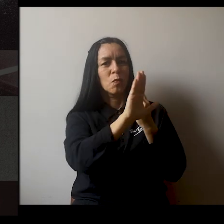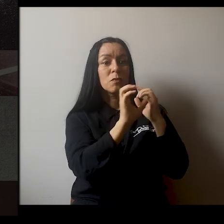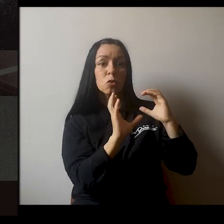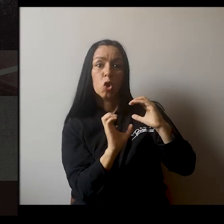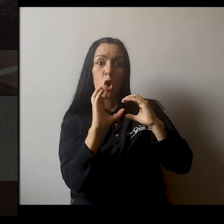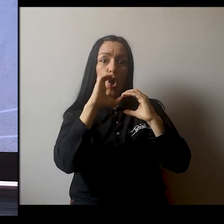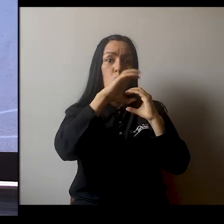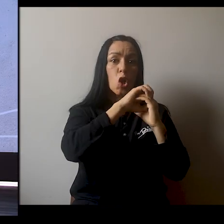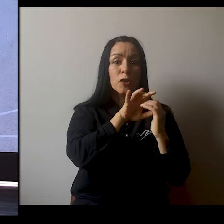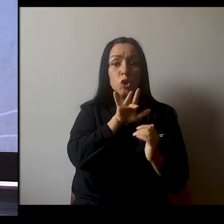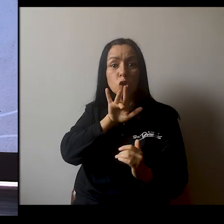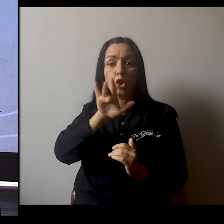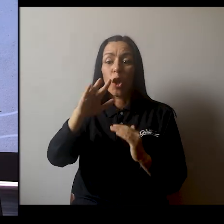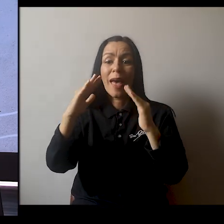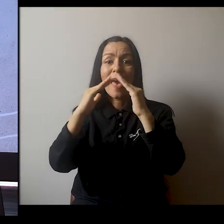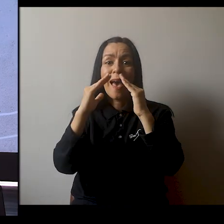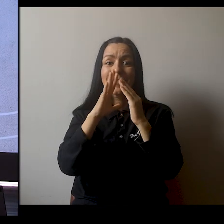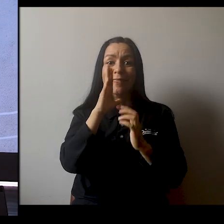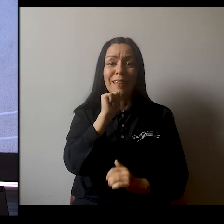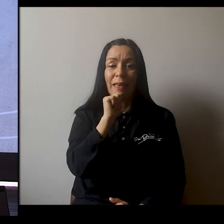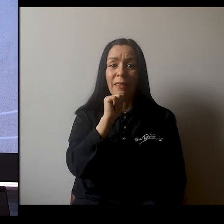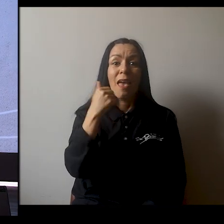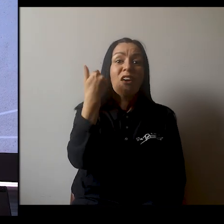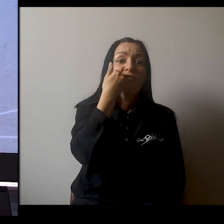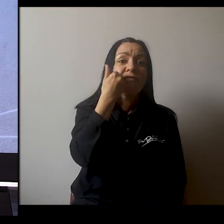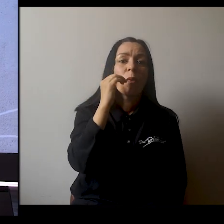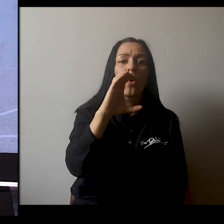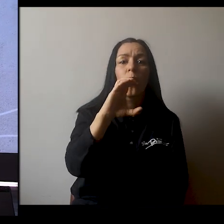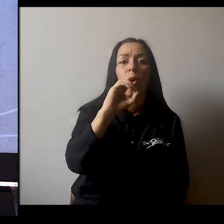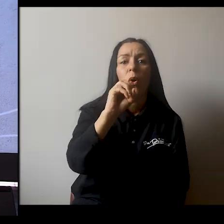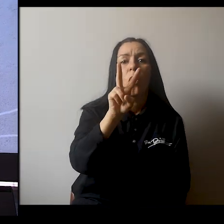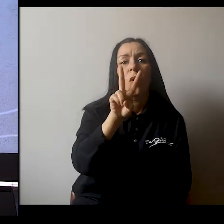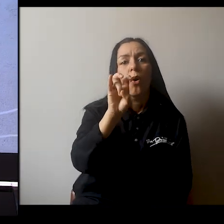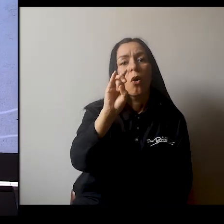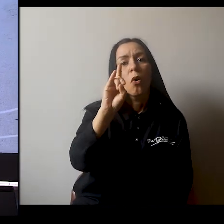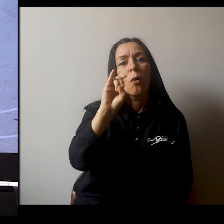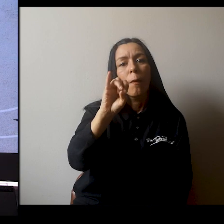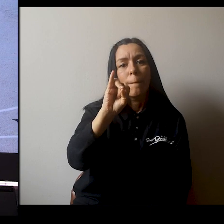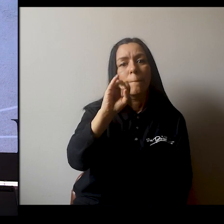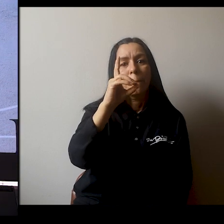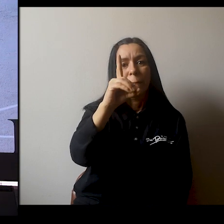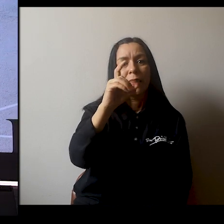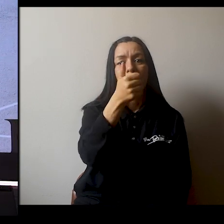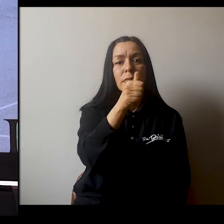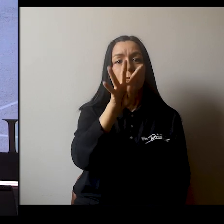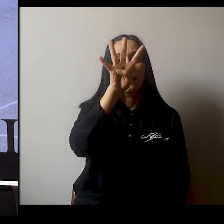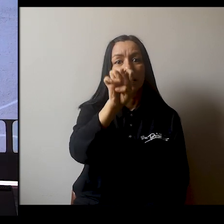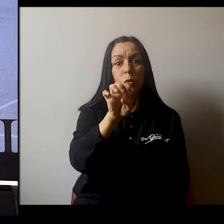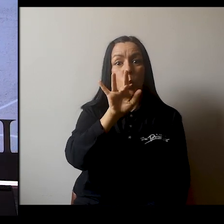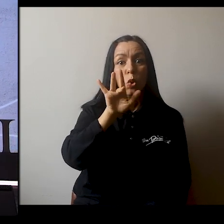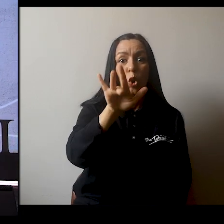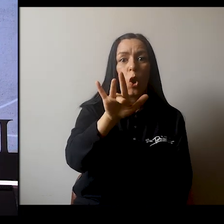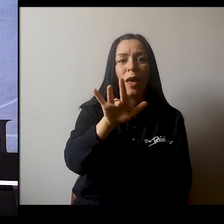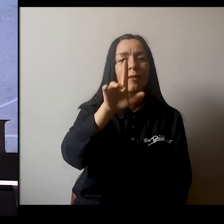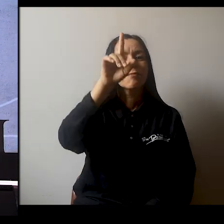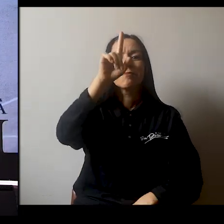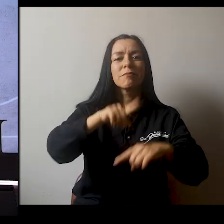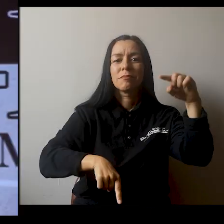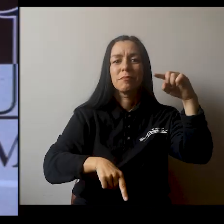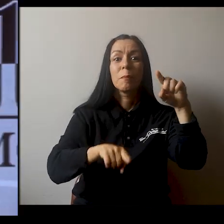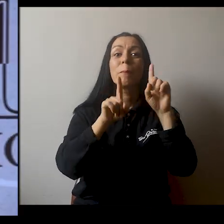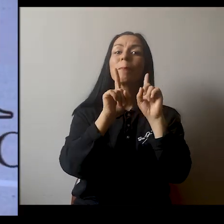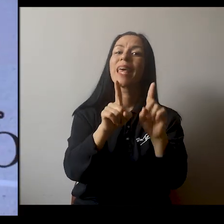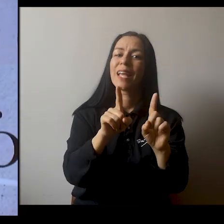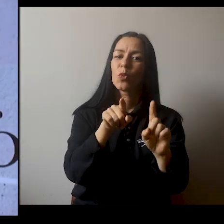ningún coronavirus tocará tu morada o ningún COVID-19 podrá tocarte.